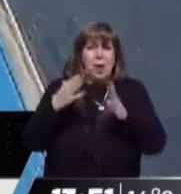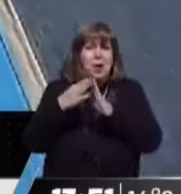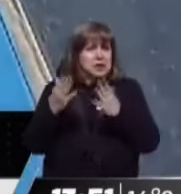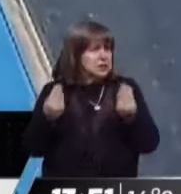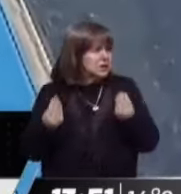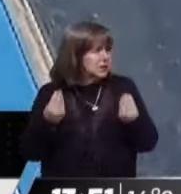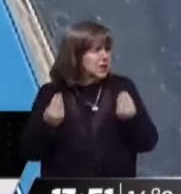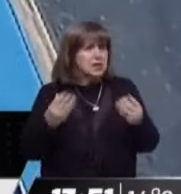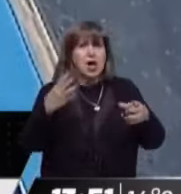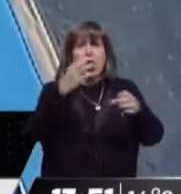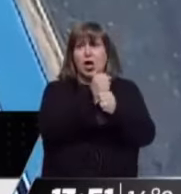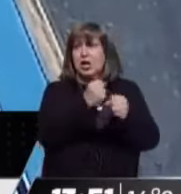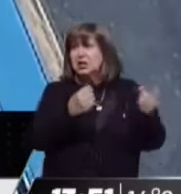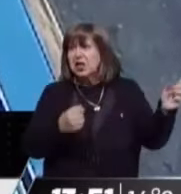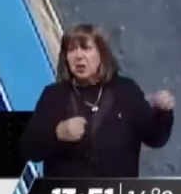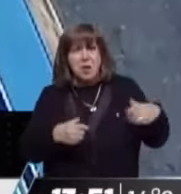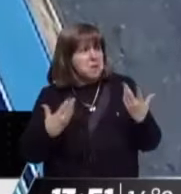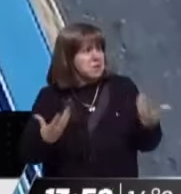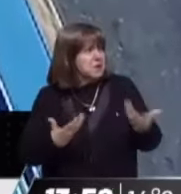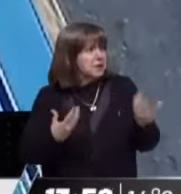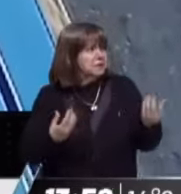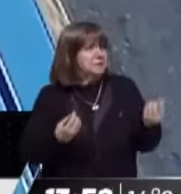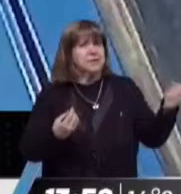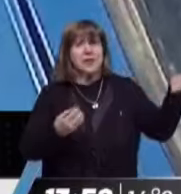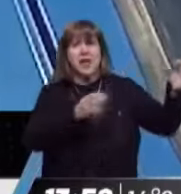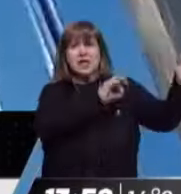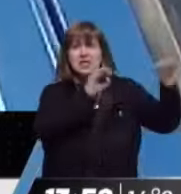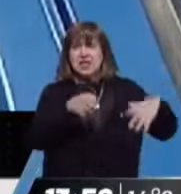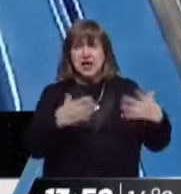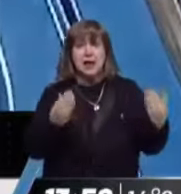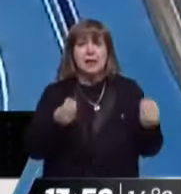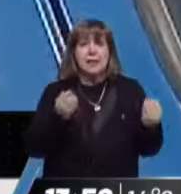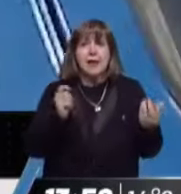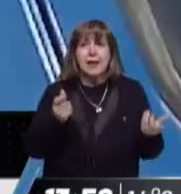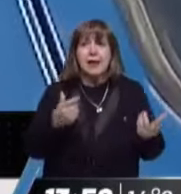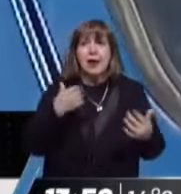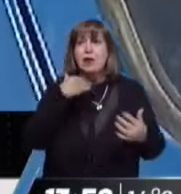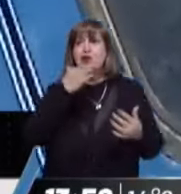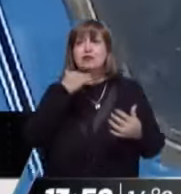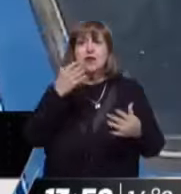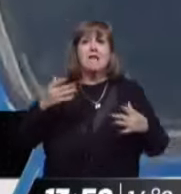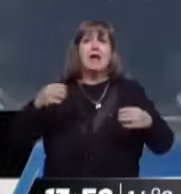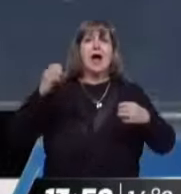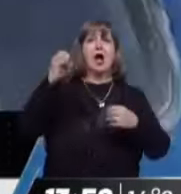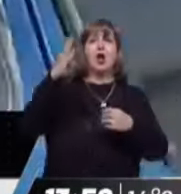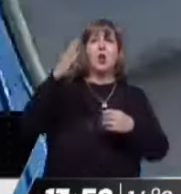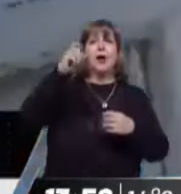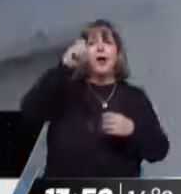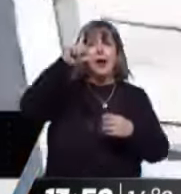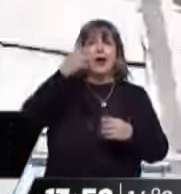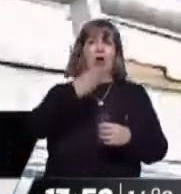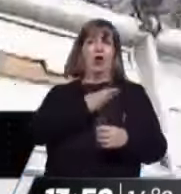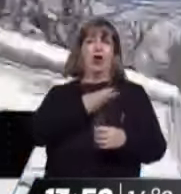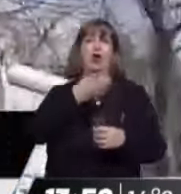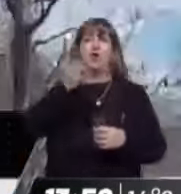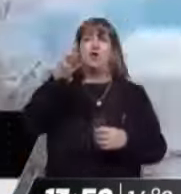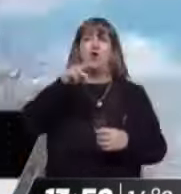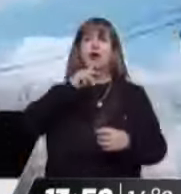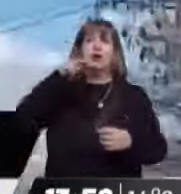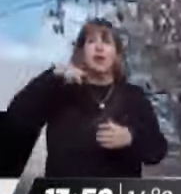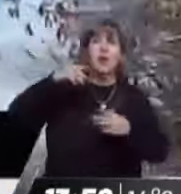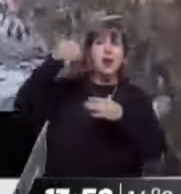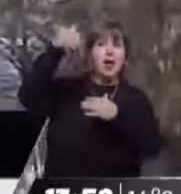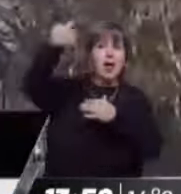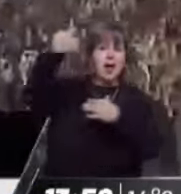sucedían, no sabían que se trataban de un grupo de hinchas que estaban disputando en el club El Fortín, que está muy cerca justo de este barrio, este